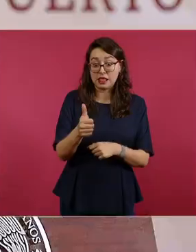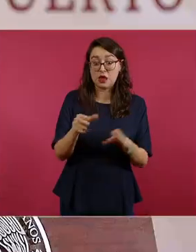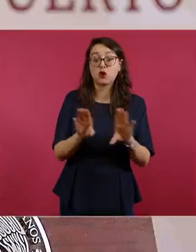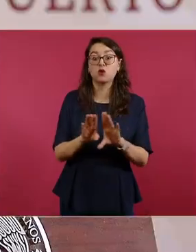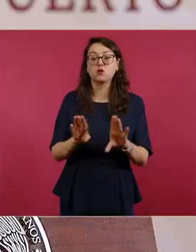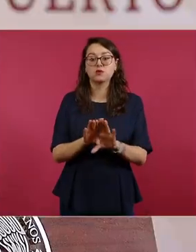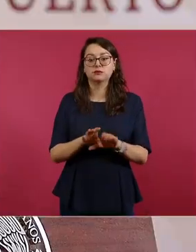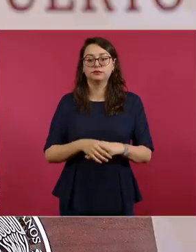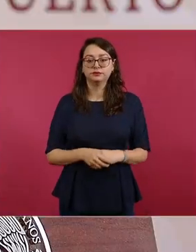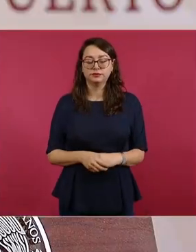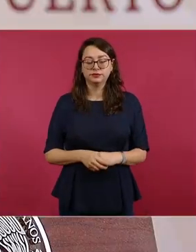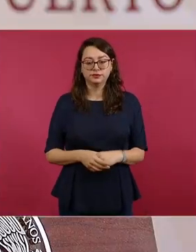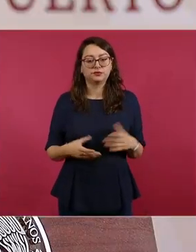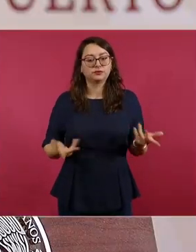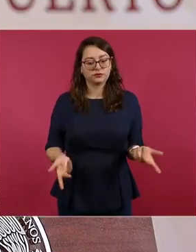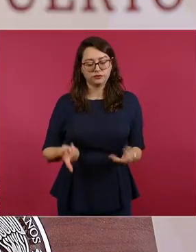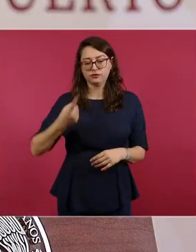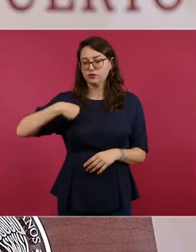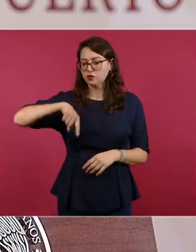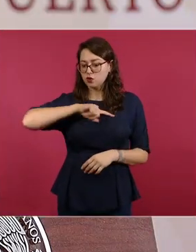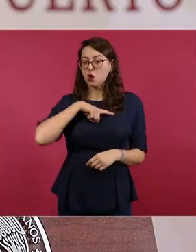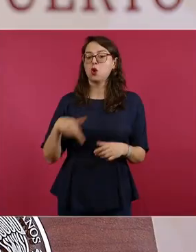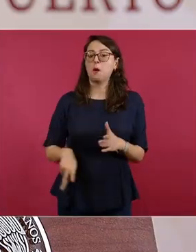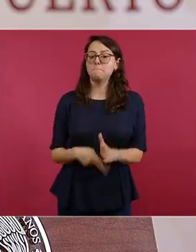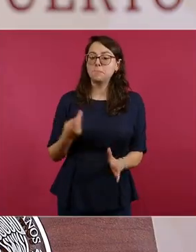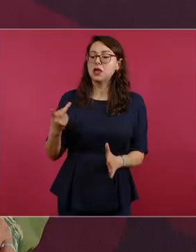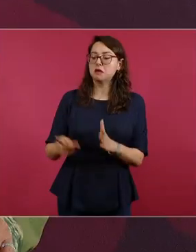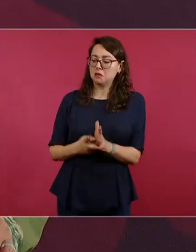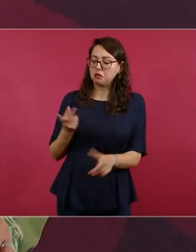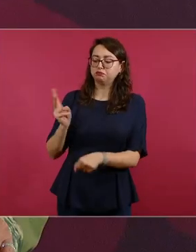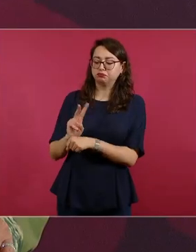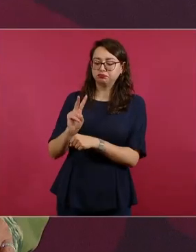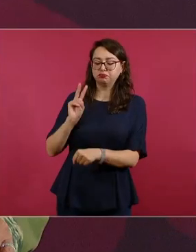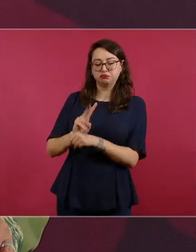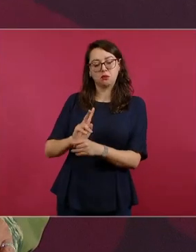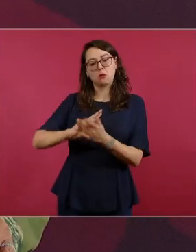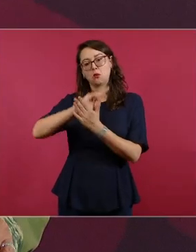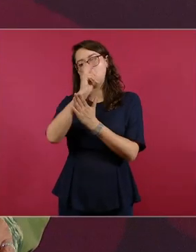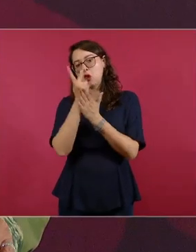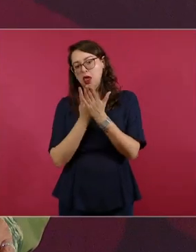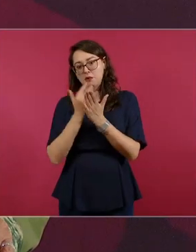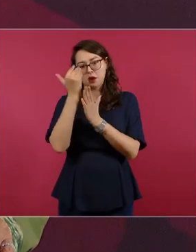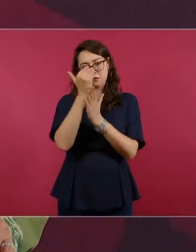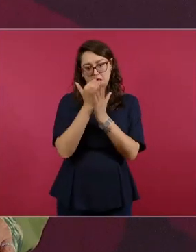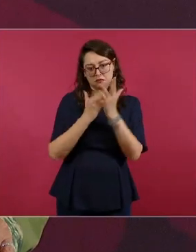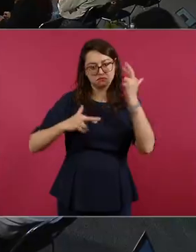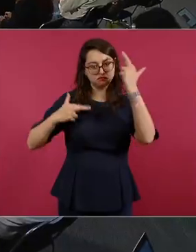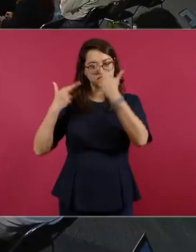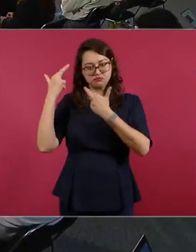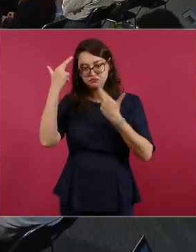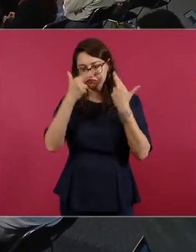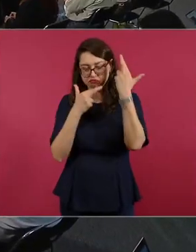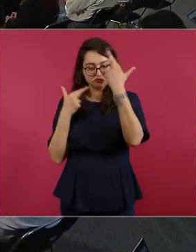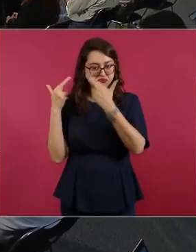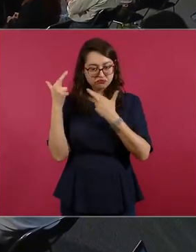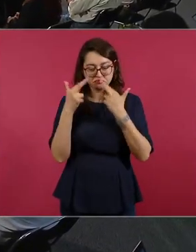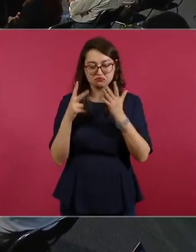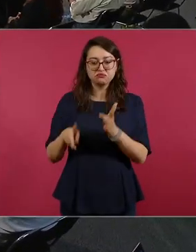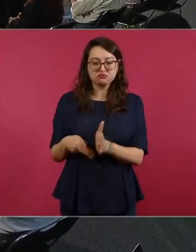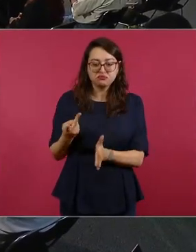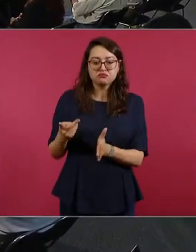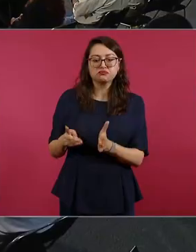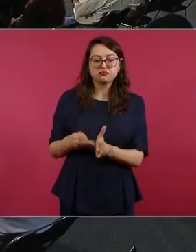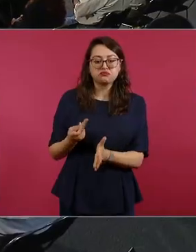se revisan esos planes y programas eso es todo lo que deben de desarrollar entonces lo